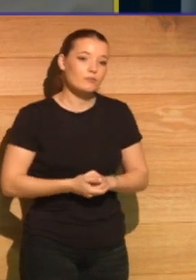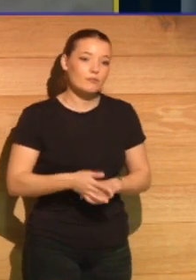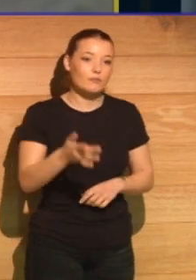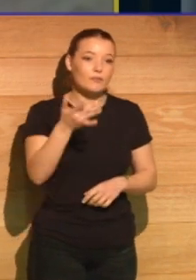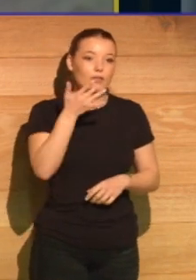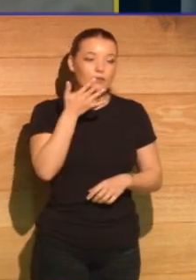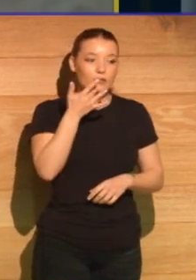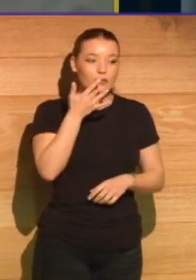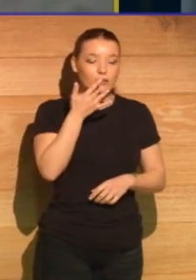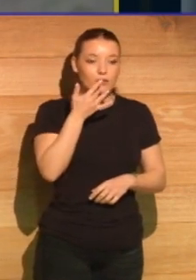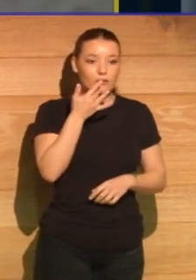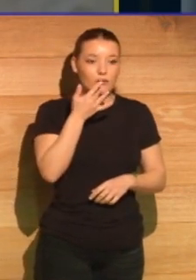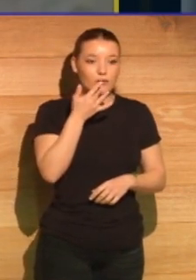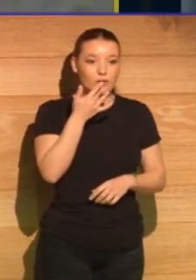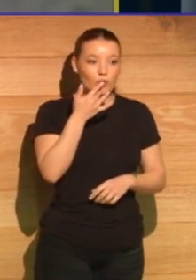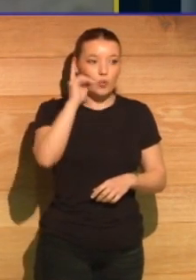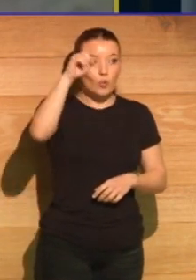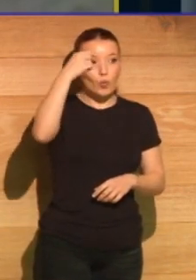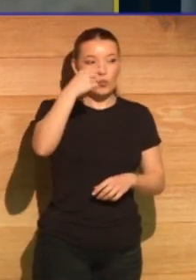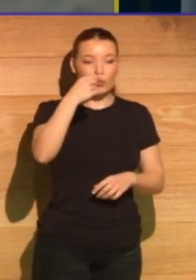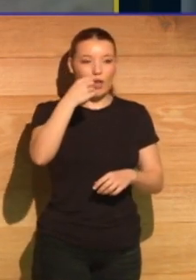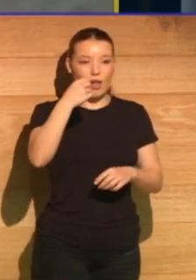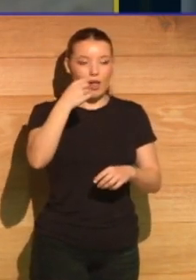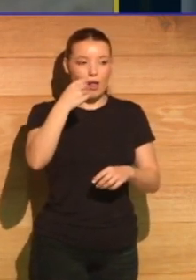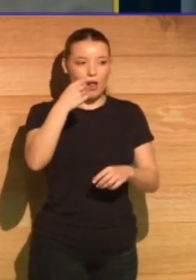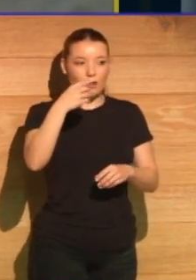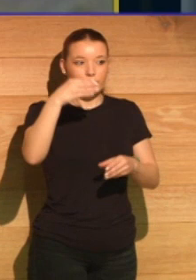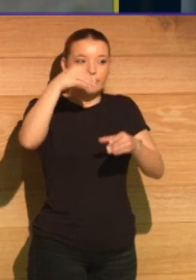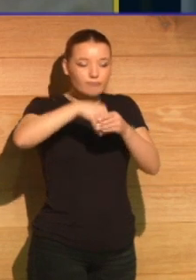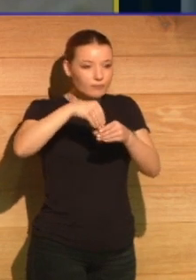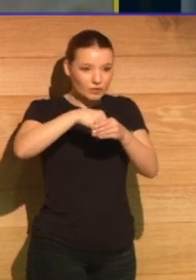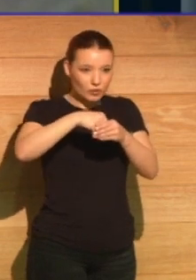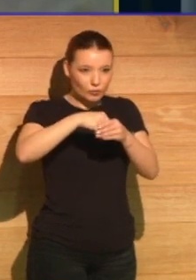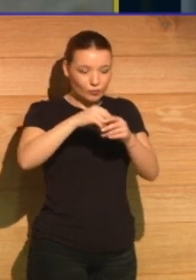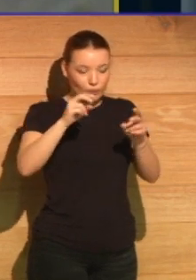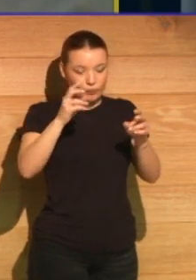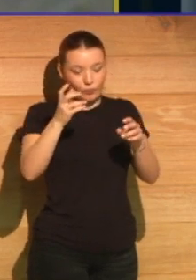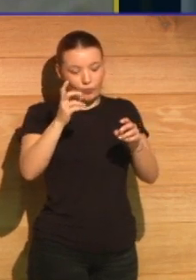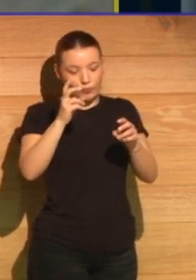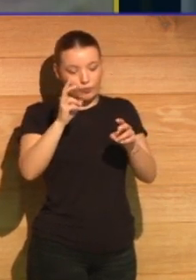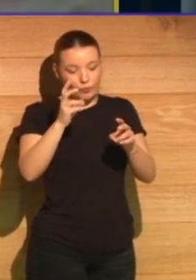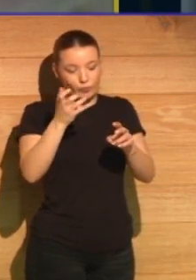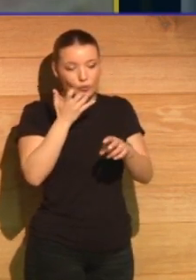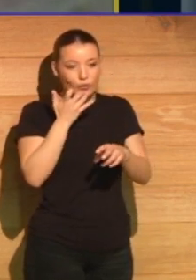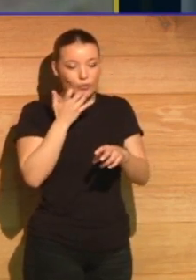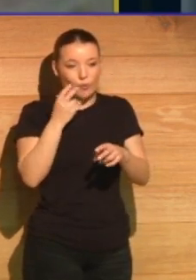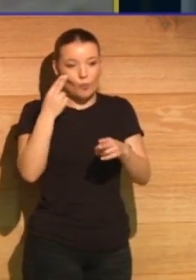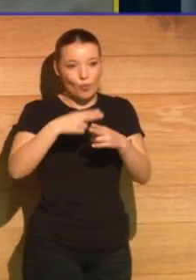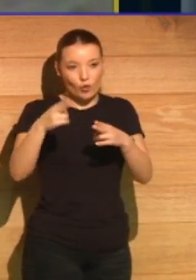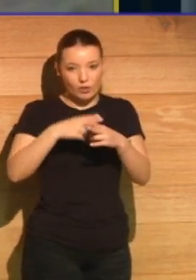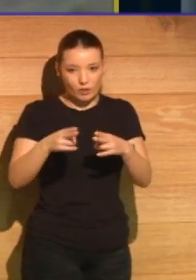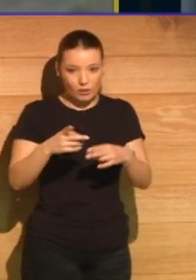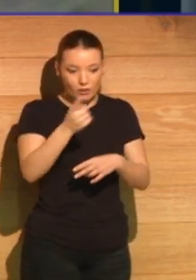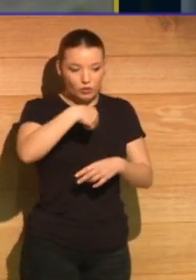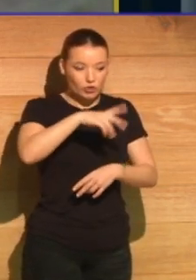inserta en una cultura también política, ¿no? Por ejemplo, tenemos la vacuna, pero ¿cómo administramos esa